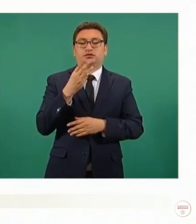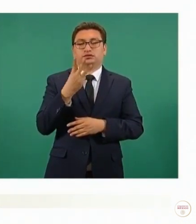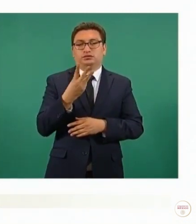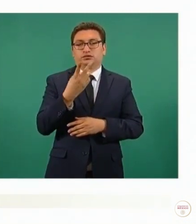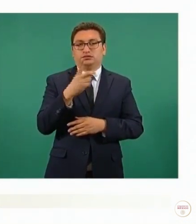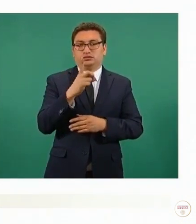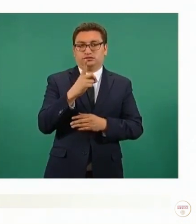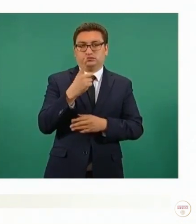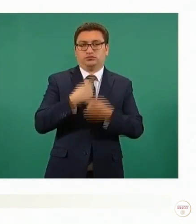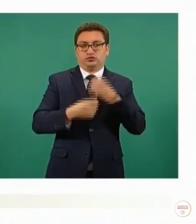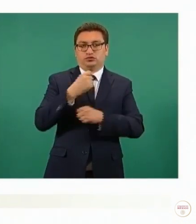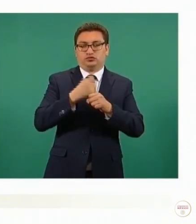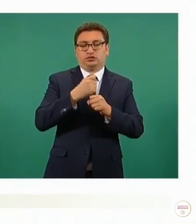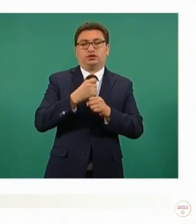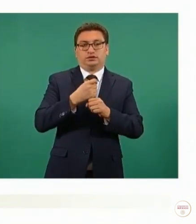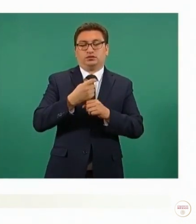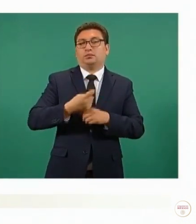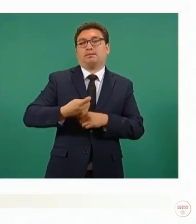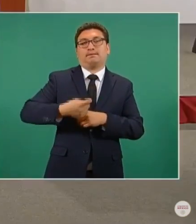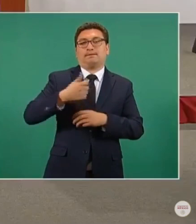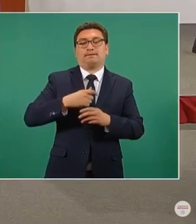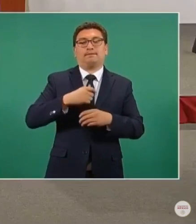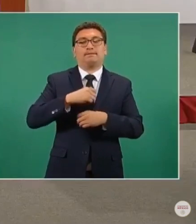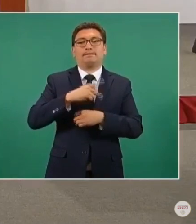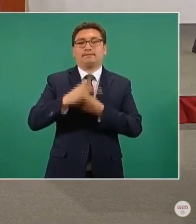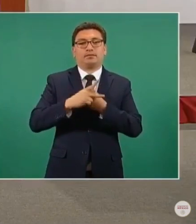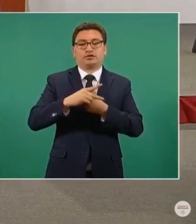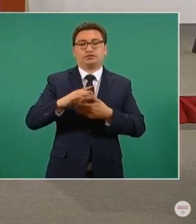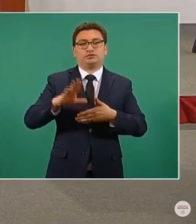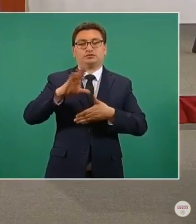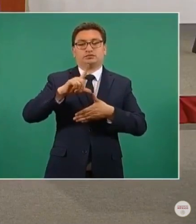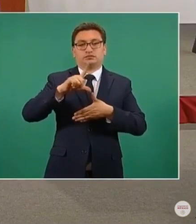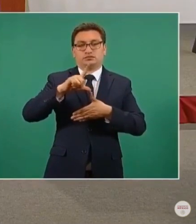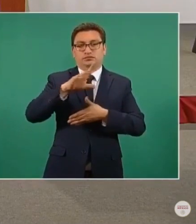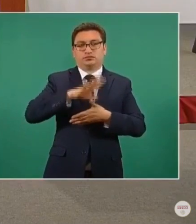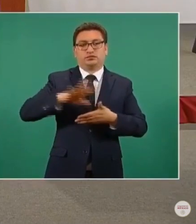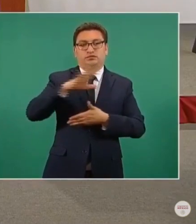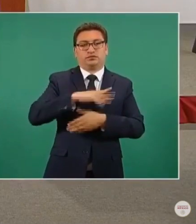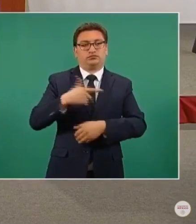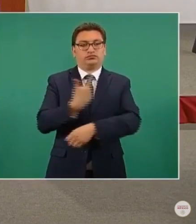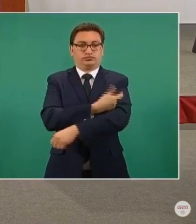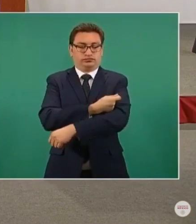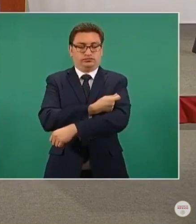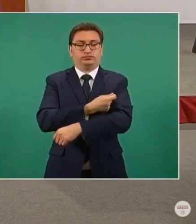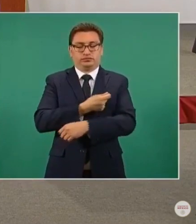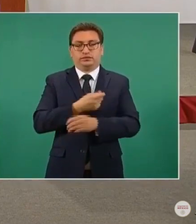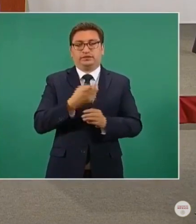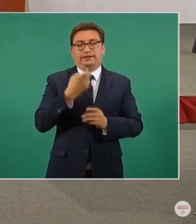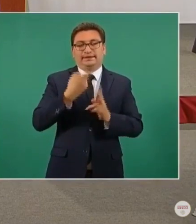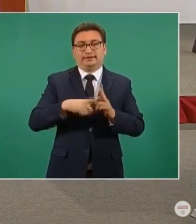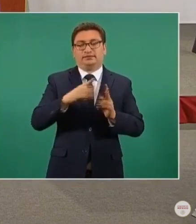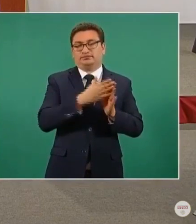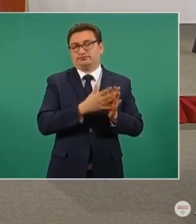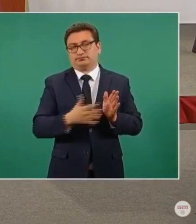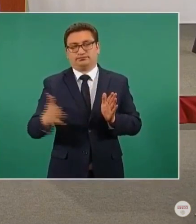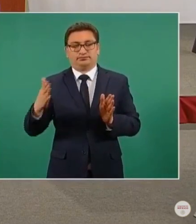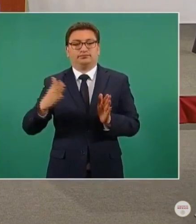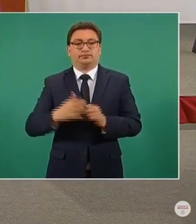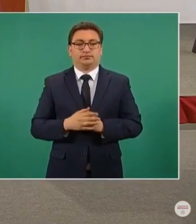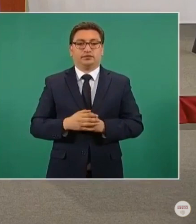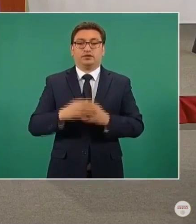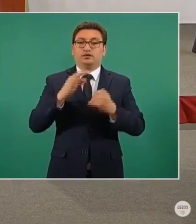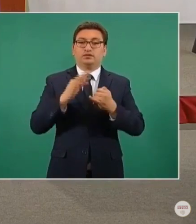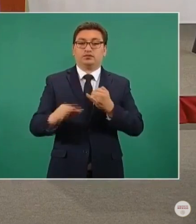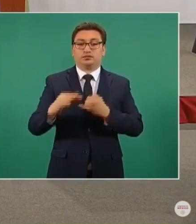pasado. Recordar que fuimos el primer país de América Latina en iniciar la vacunación contra COVID. Y en la última